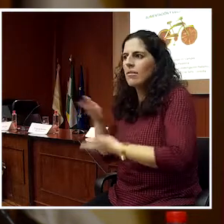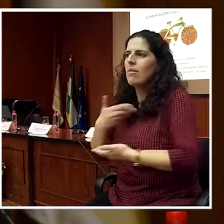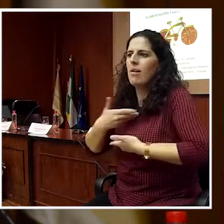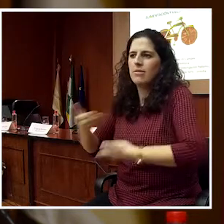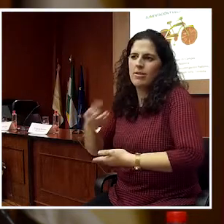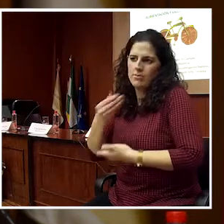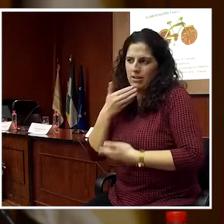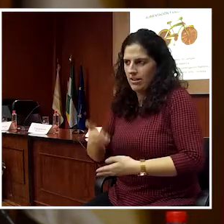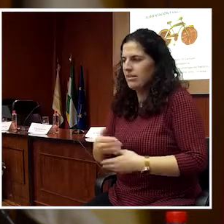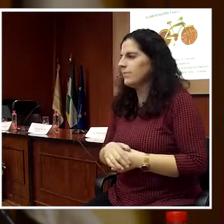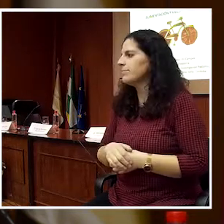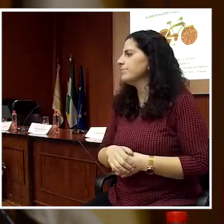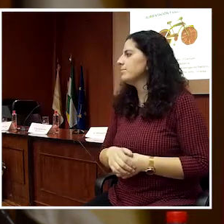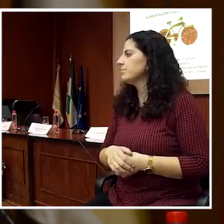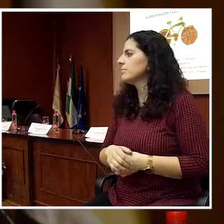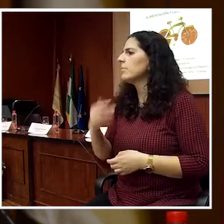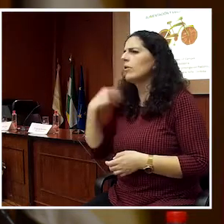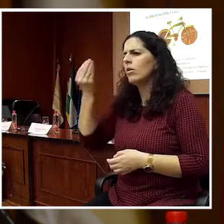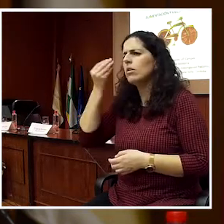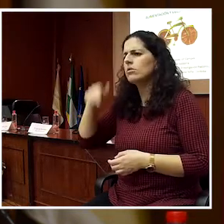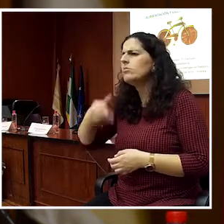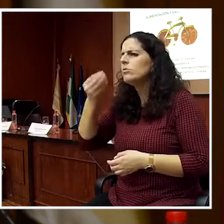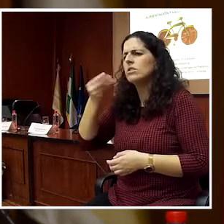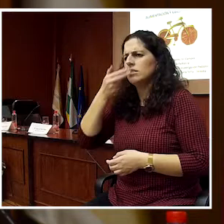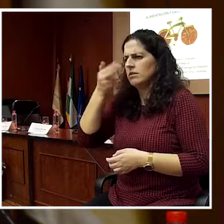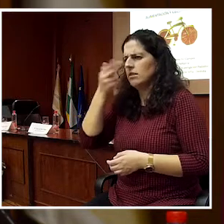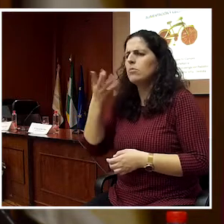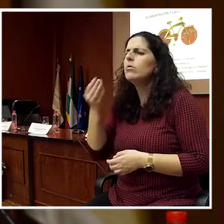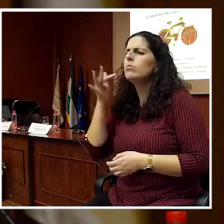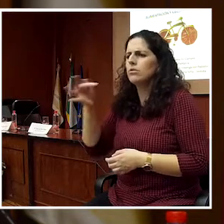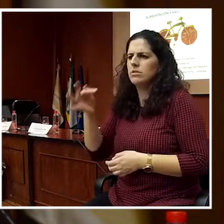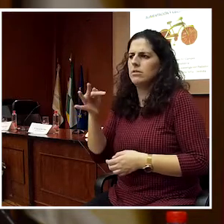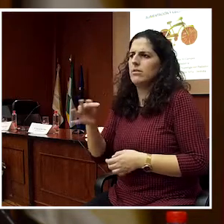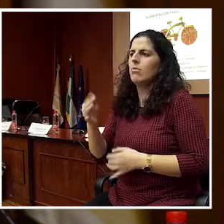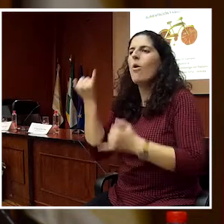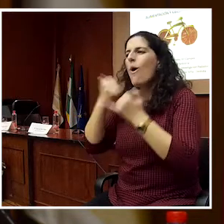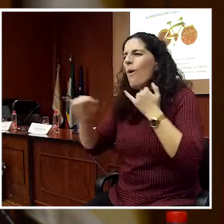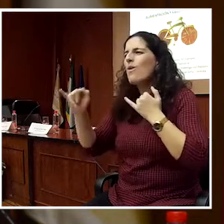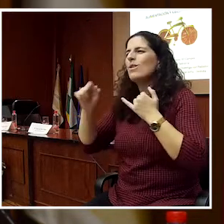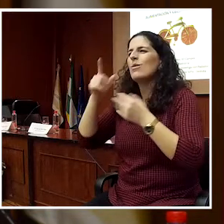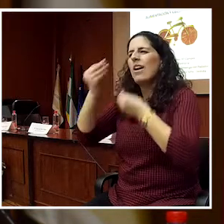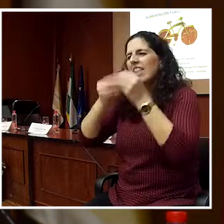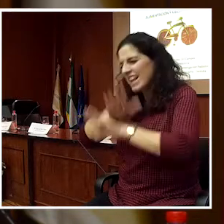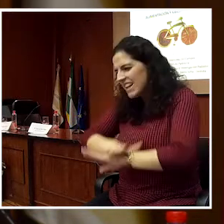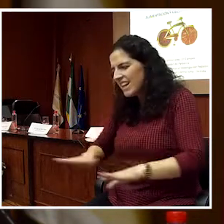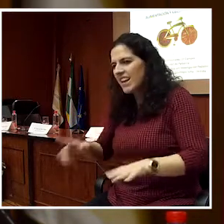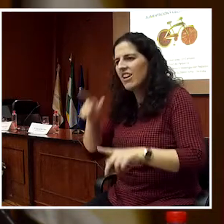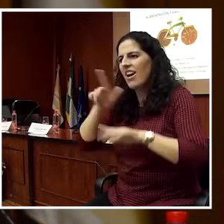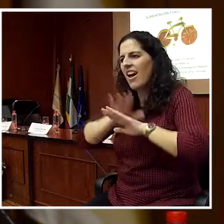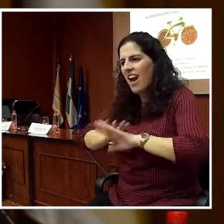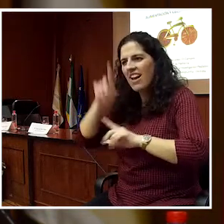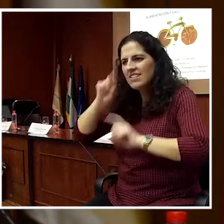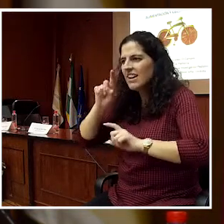hoy, y creo que va a ser para todos muy positivo, sobre todo la última parte del bloque de hoy, en